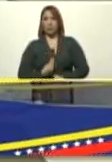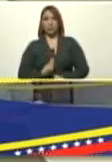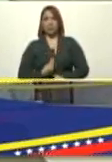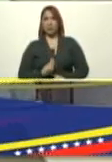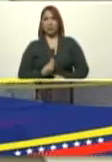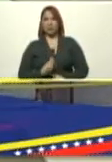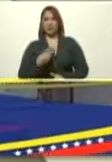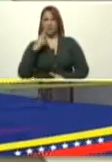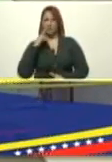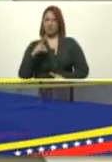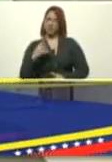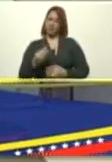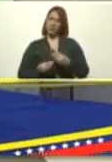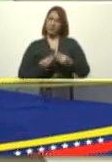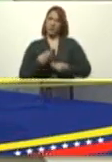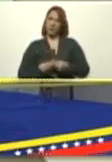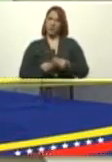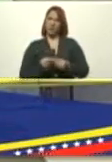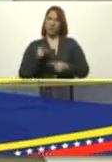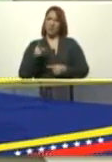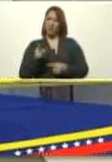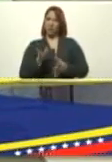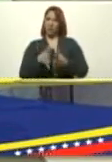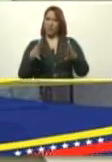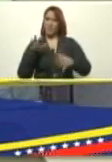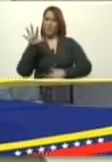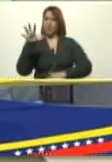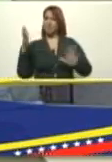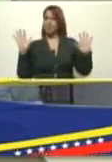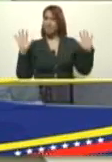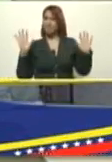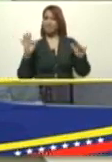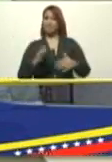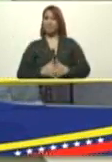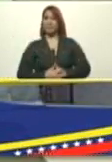ver cómo se hace esto con una gran potencia.